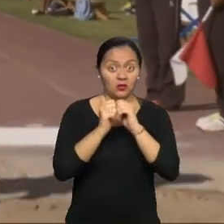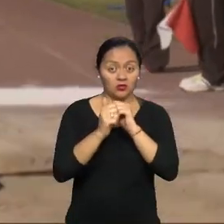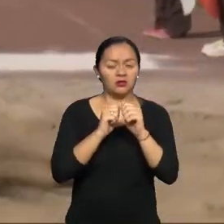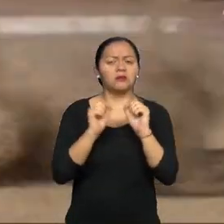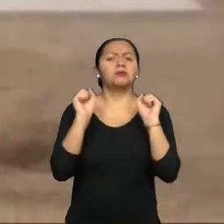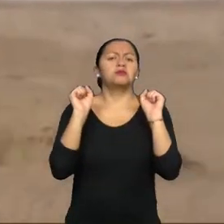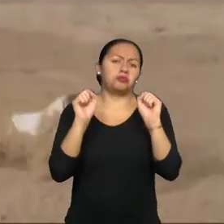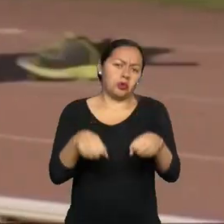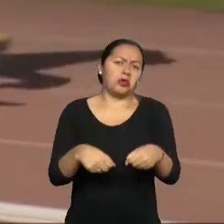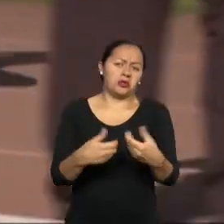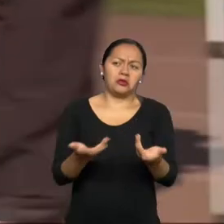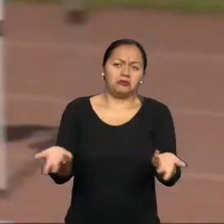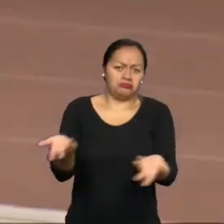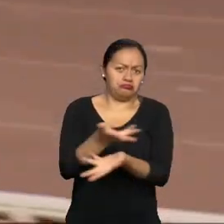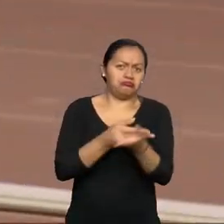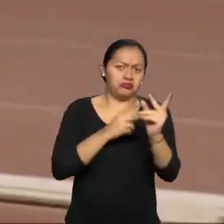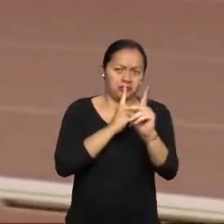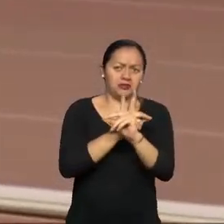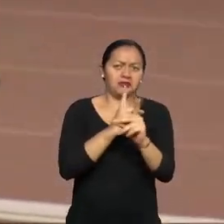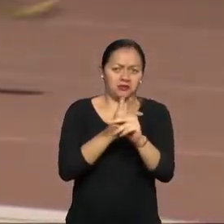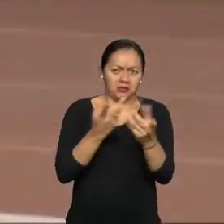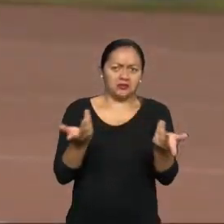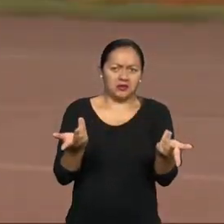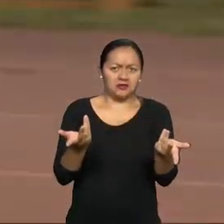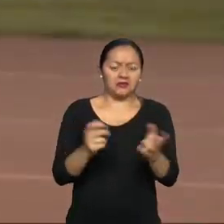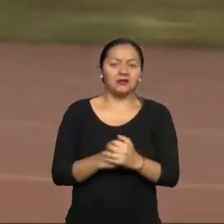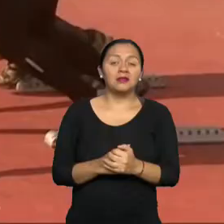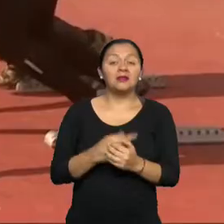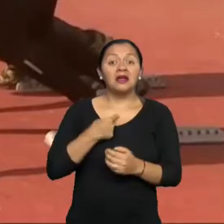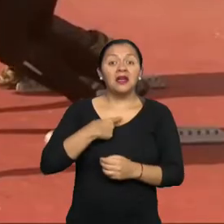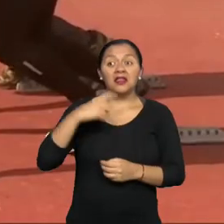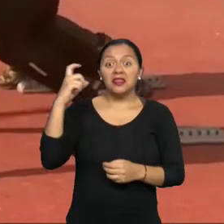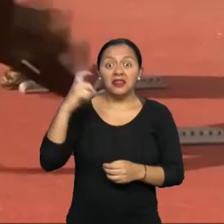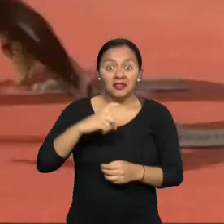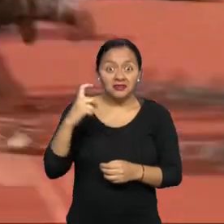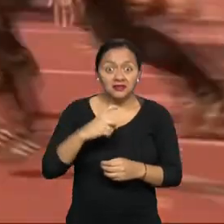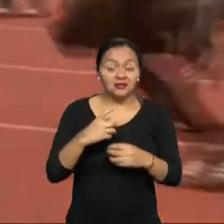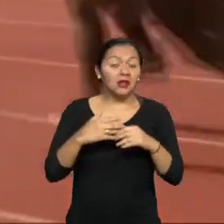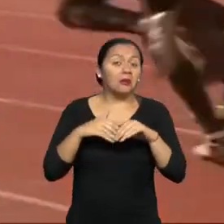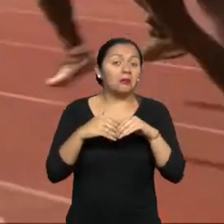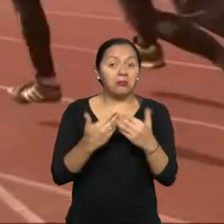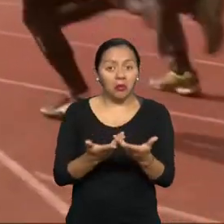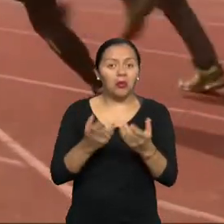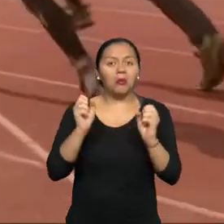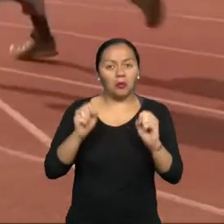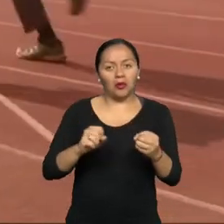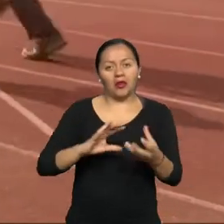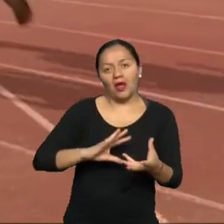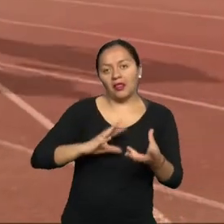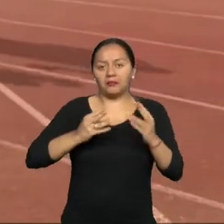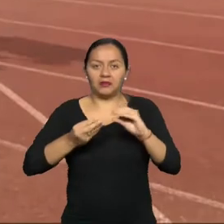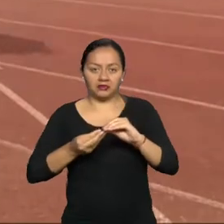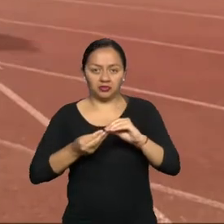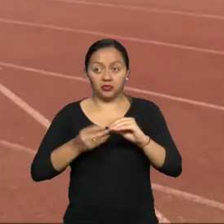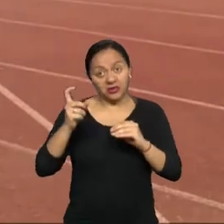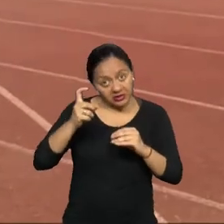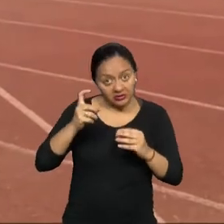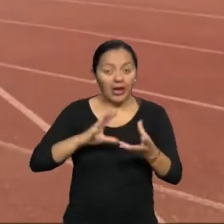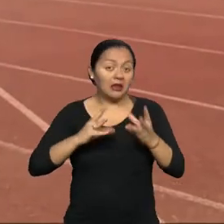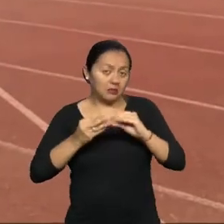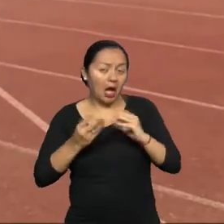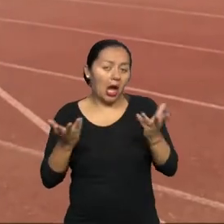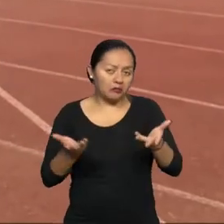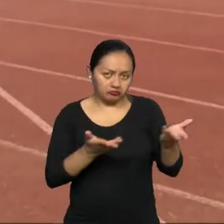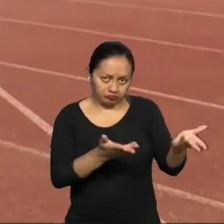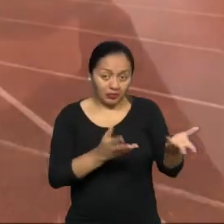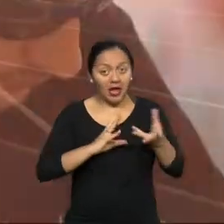ser practicados por personas con discapacidad y, de ser necesario, estos pueden ser adaptados. Incluso, se puede